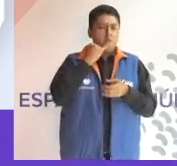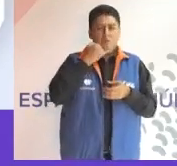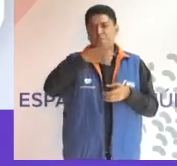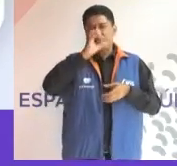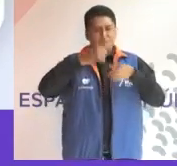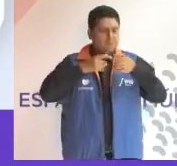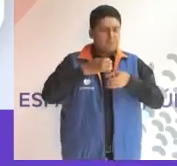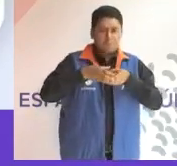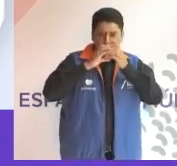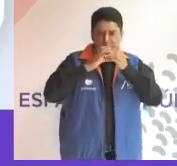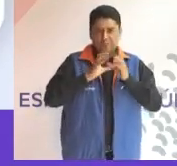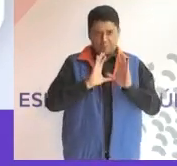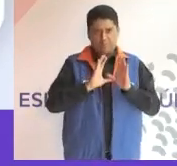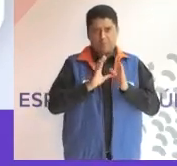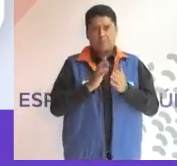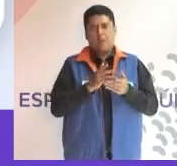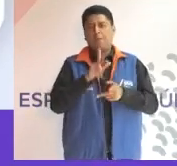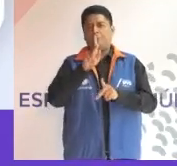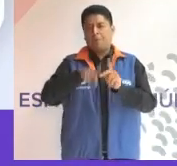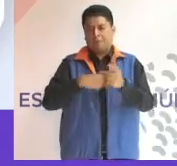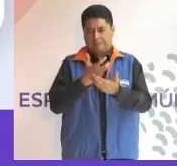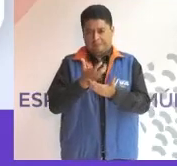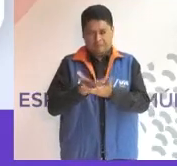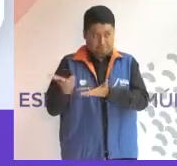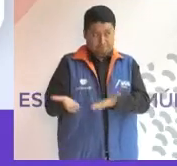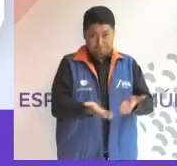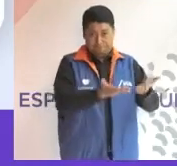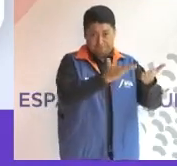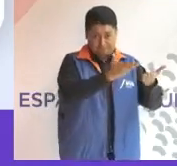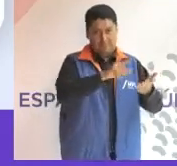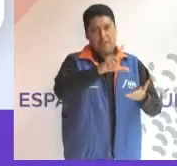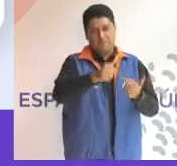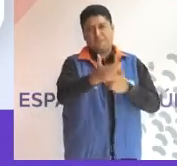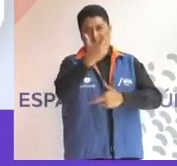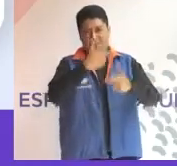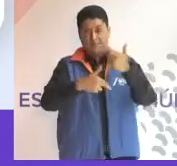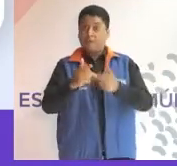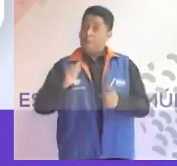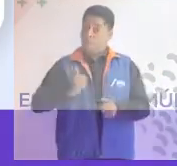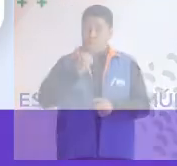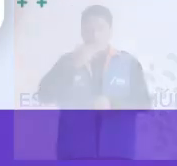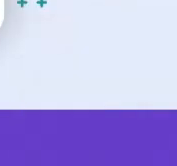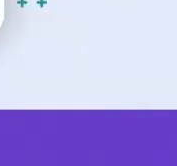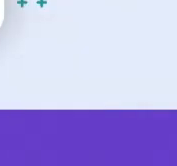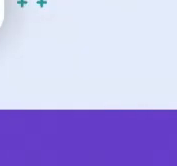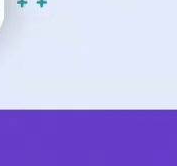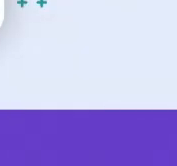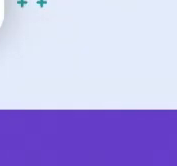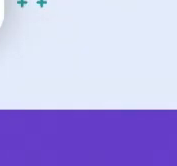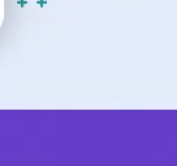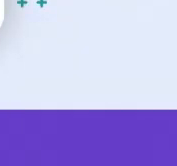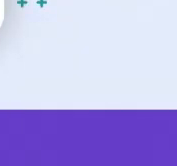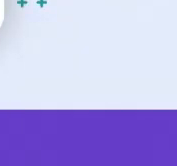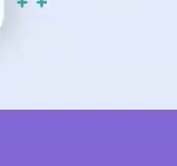los esperamos de vuelta en un par de minutos. Exacto, aprovechen, hagan vínculos. Muchas gracias.